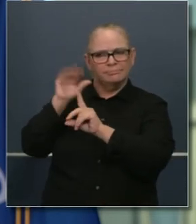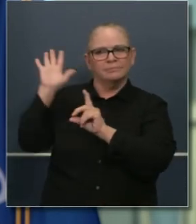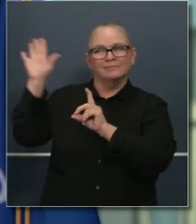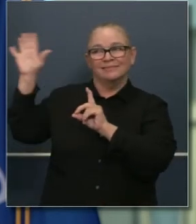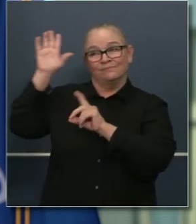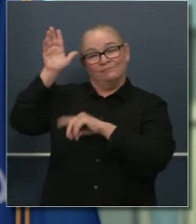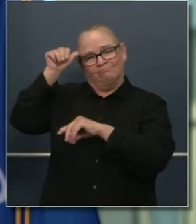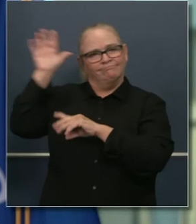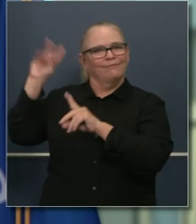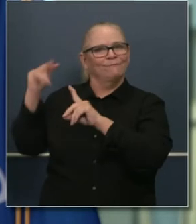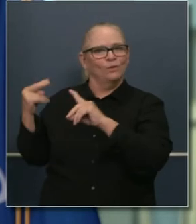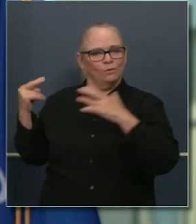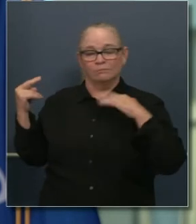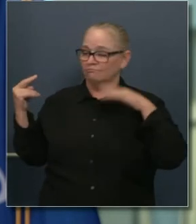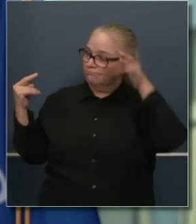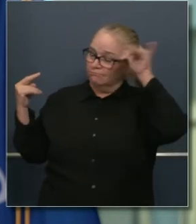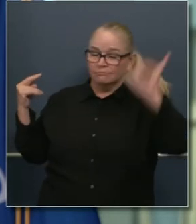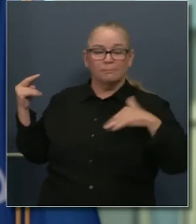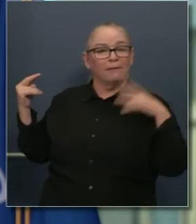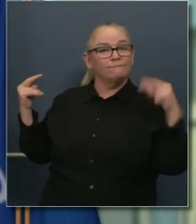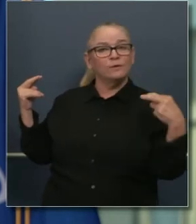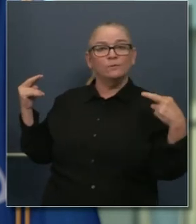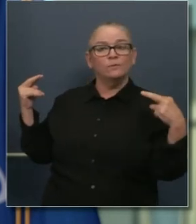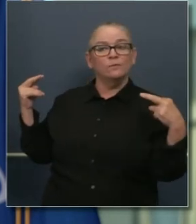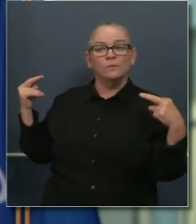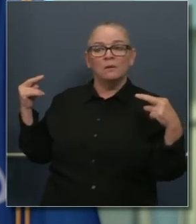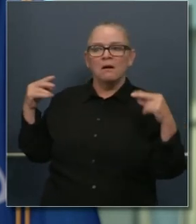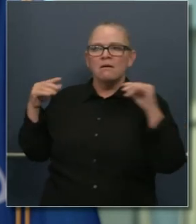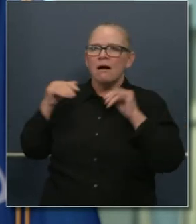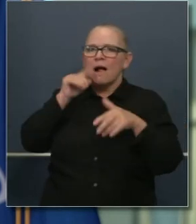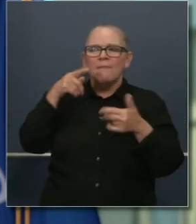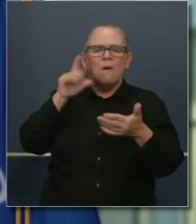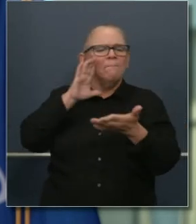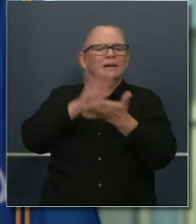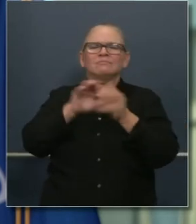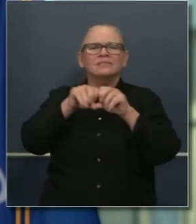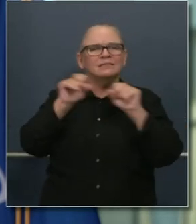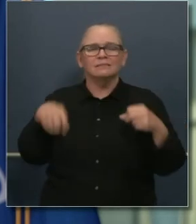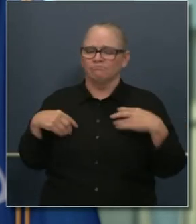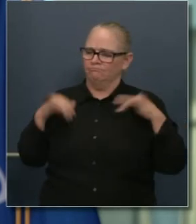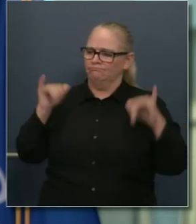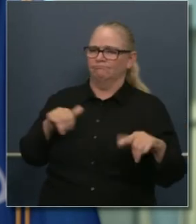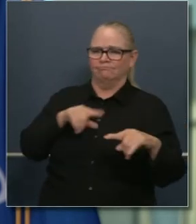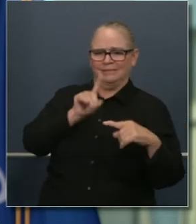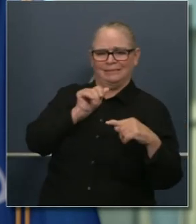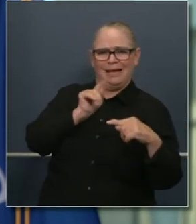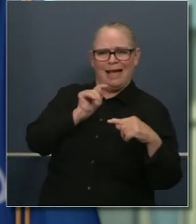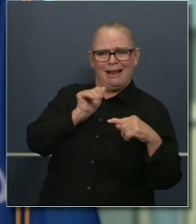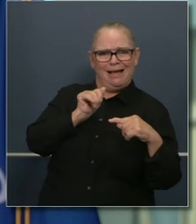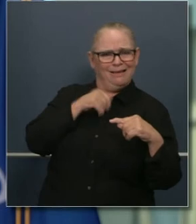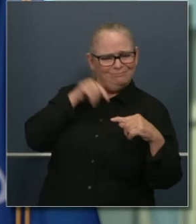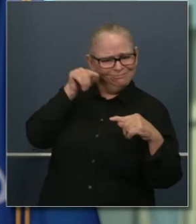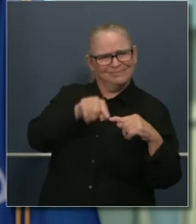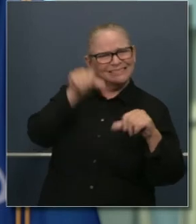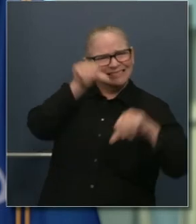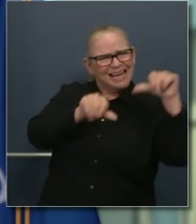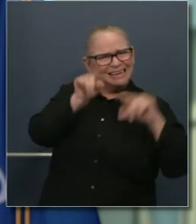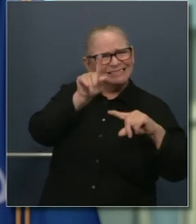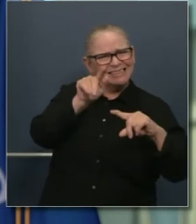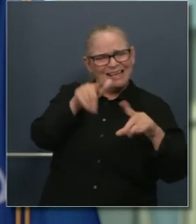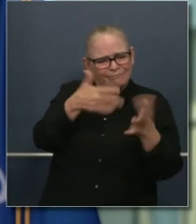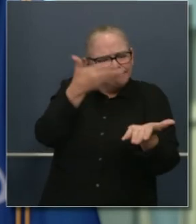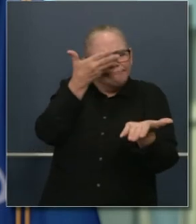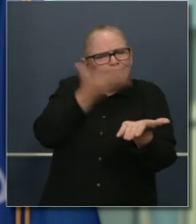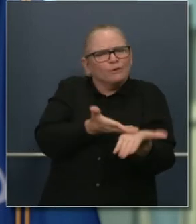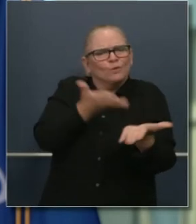es él también en su punto de vista pero no es una es no es un sistema de creencias a la ciencia no son creencias no